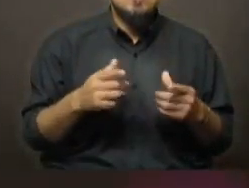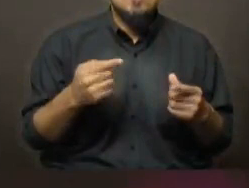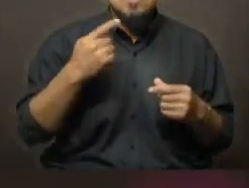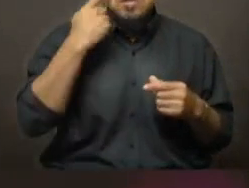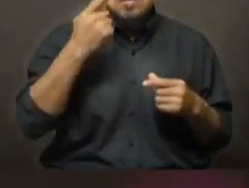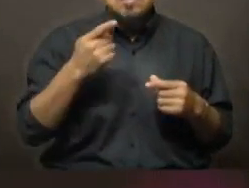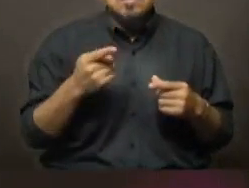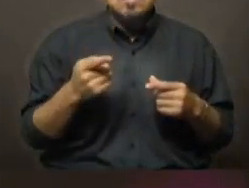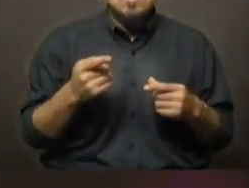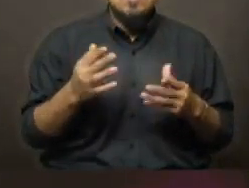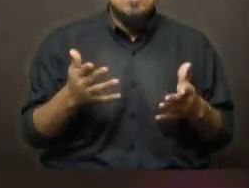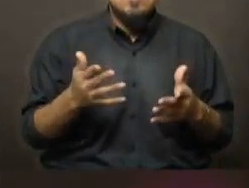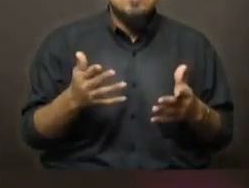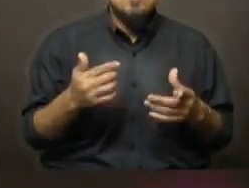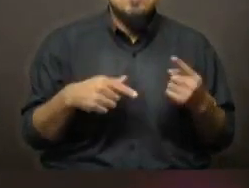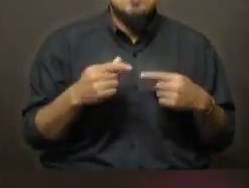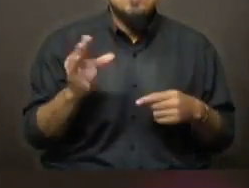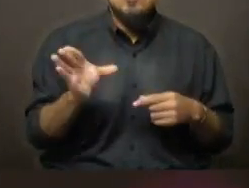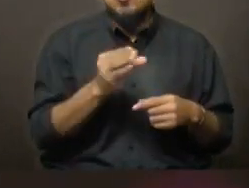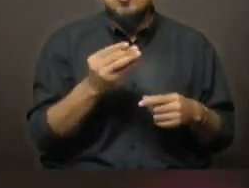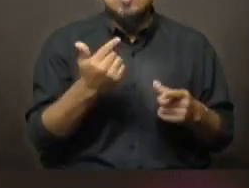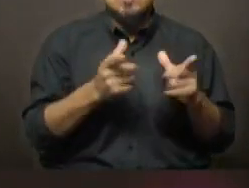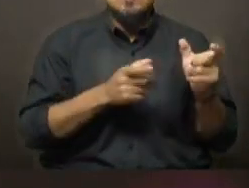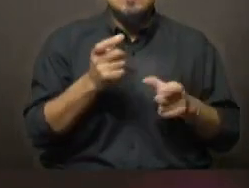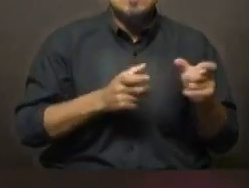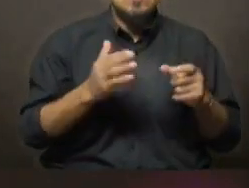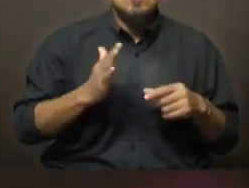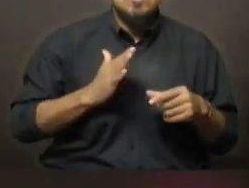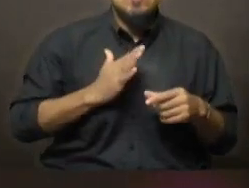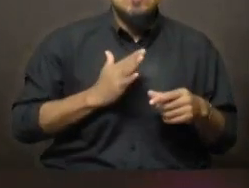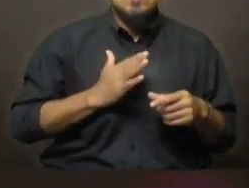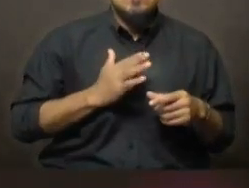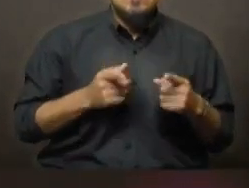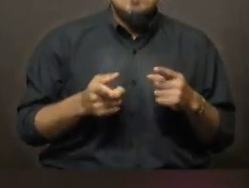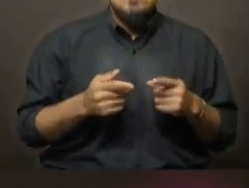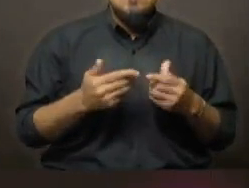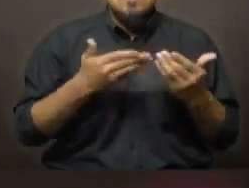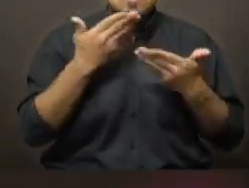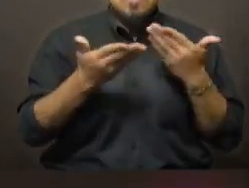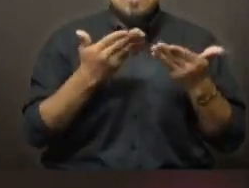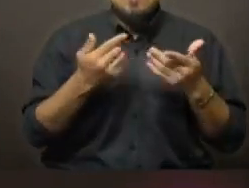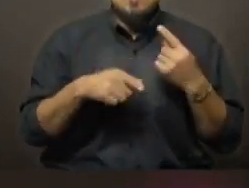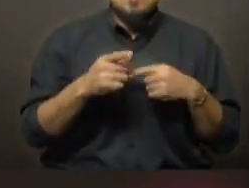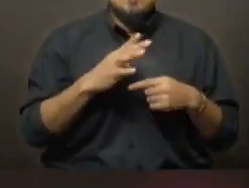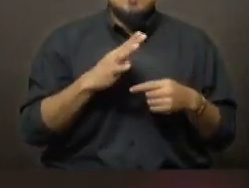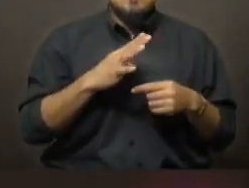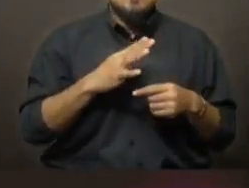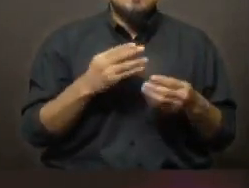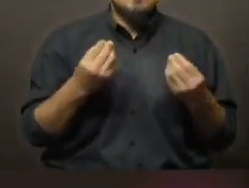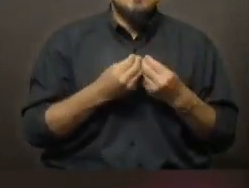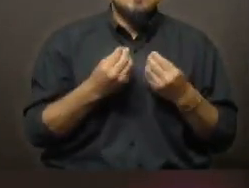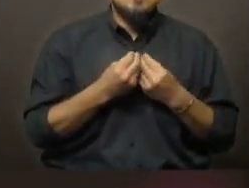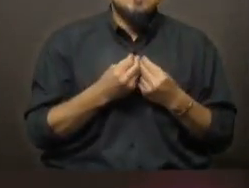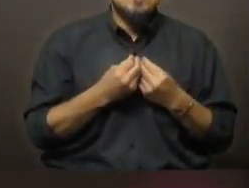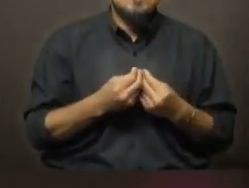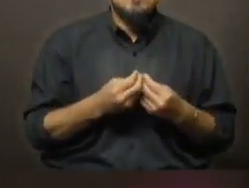Porque aunque no lleguemos a ser todas las personas, mujeres y disidencias, tocando o cantando, somos un montón de todas formas.